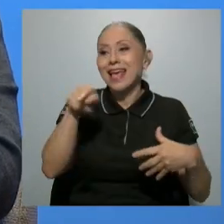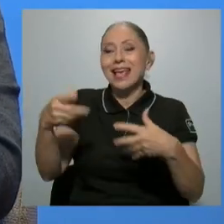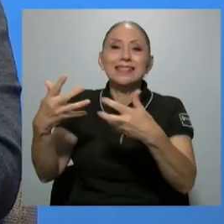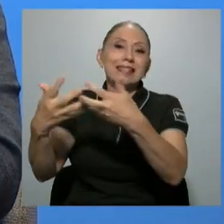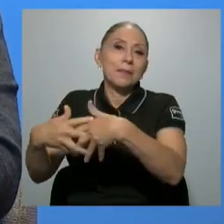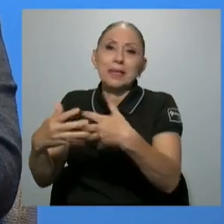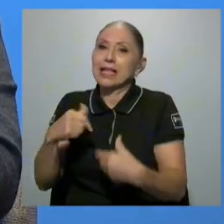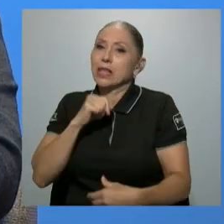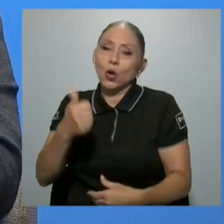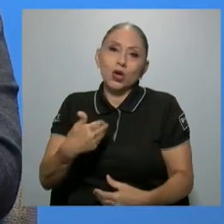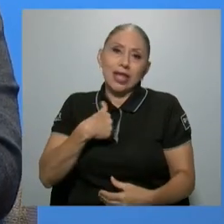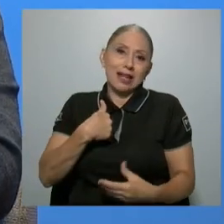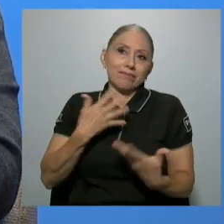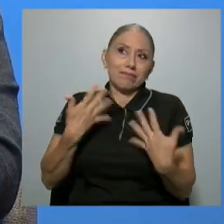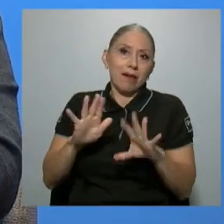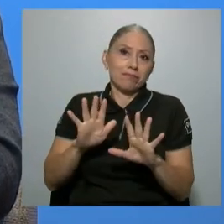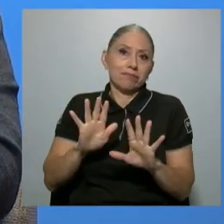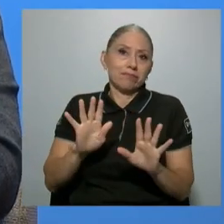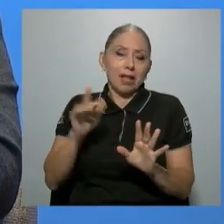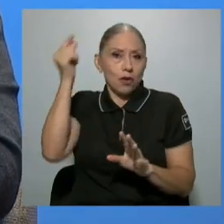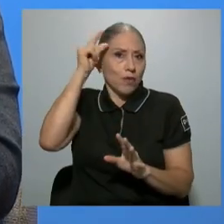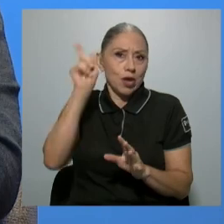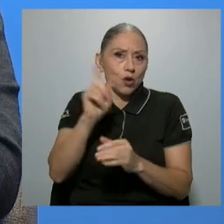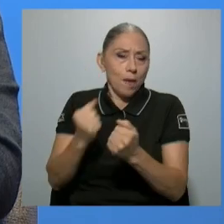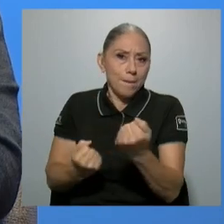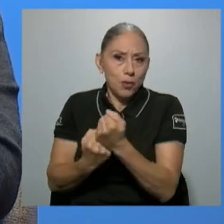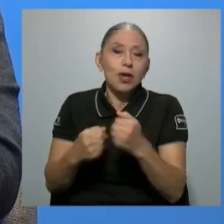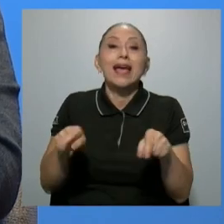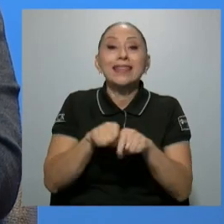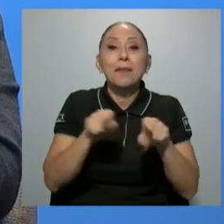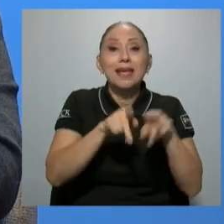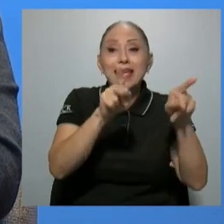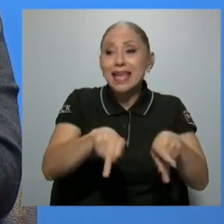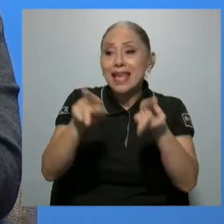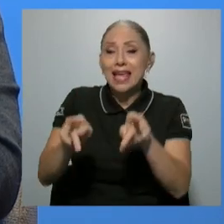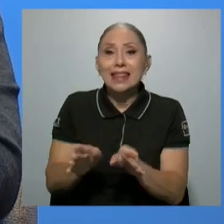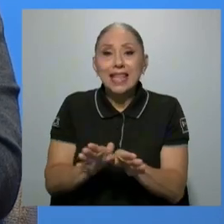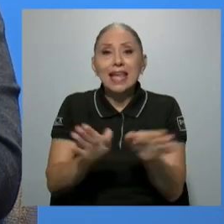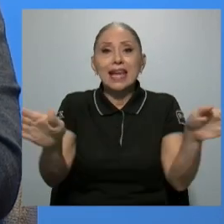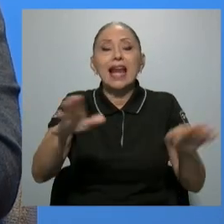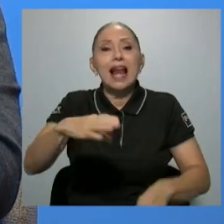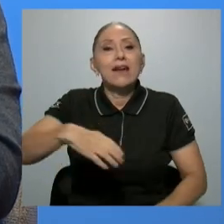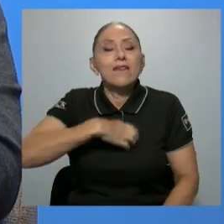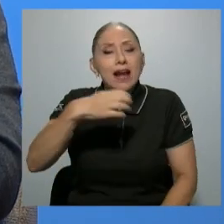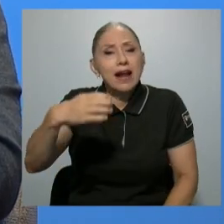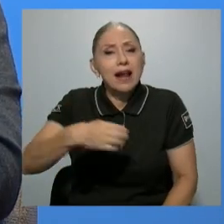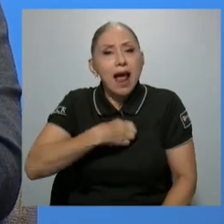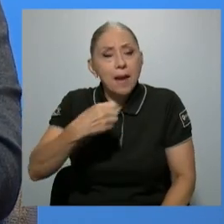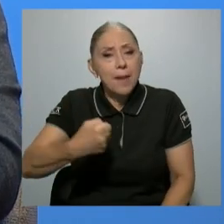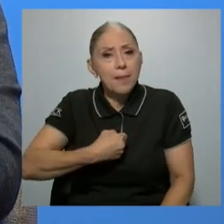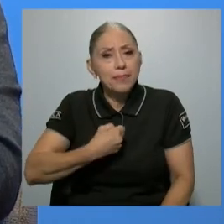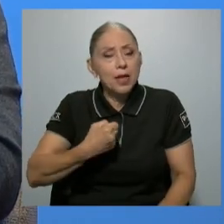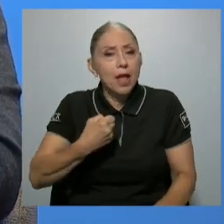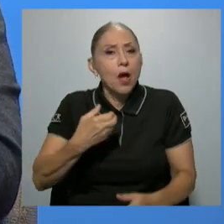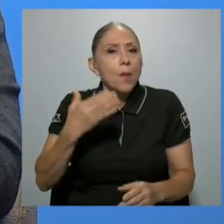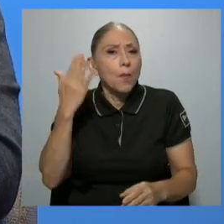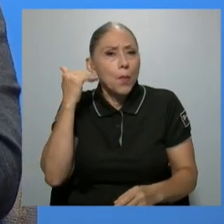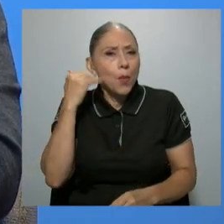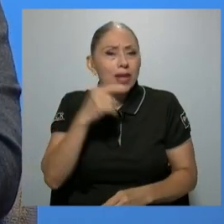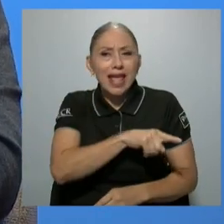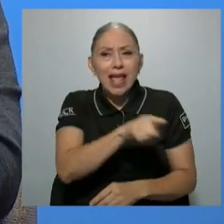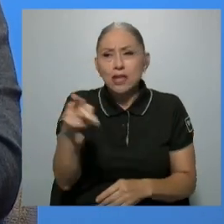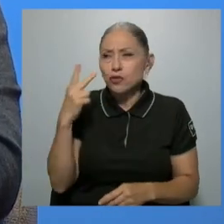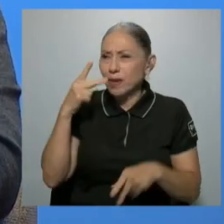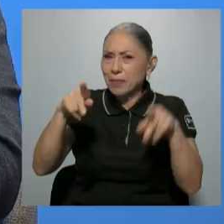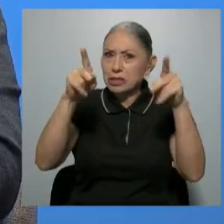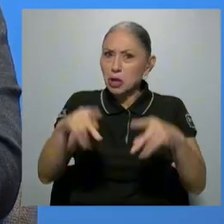80. Y en la gente en general, creo yo también un reclamo, en alguna medida, en el sentido de que la percepción de desigualdad,